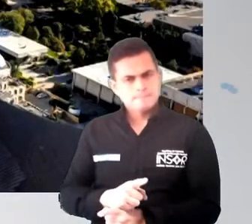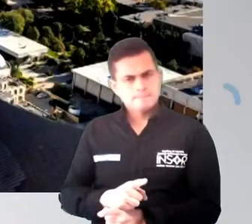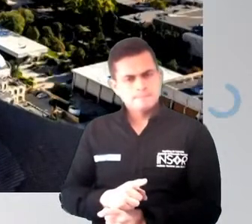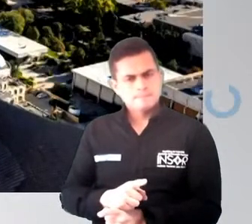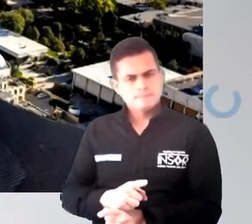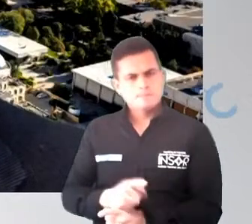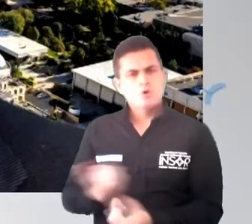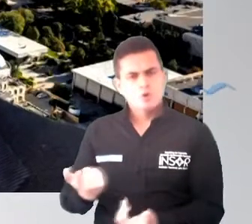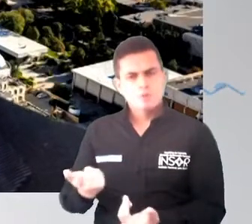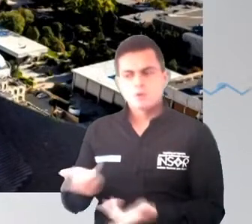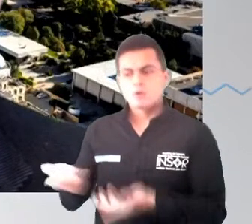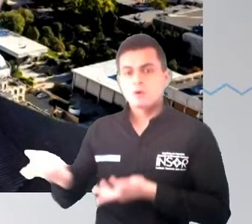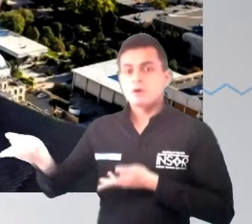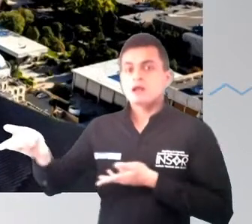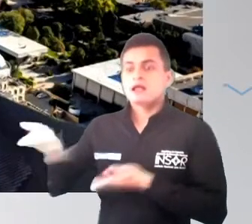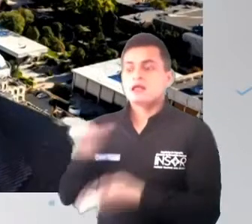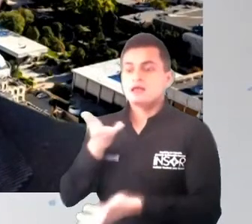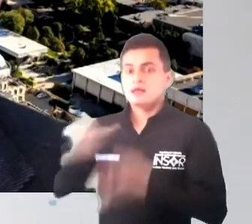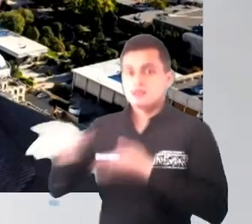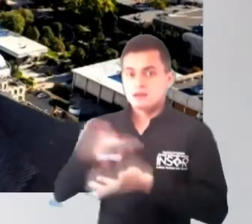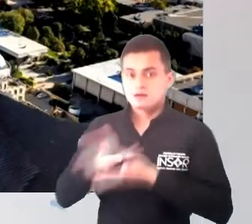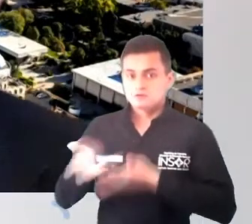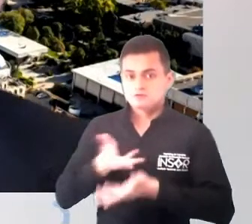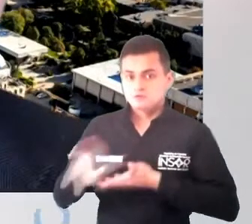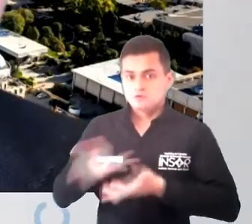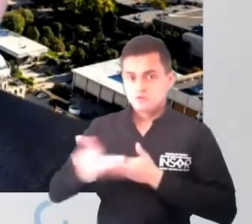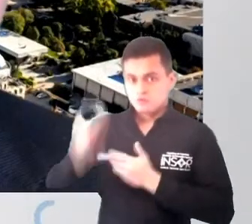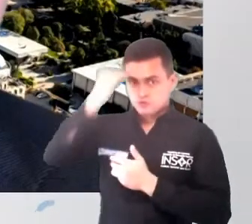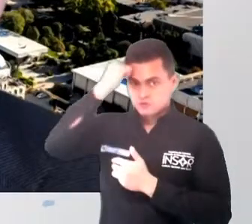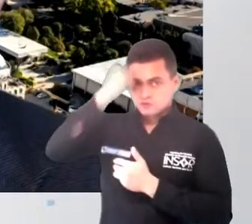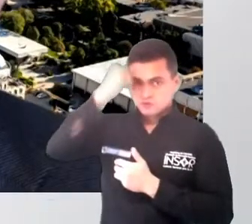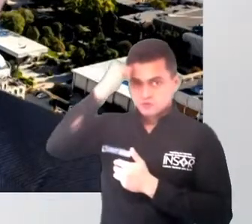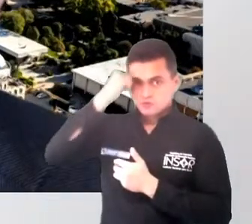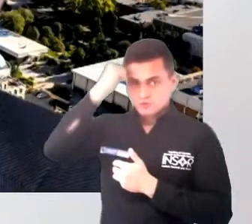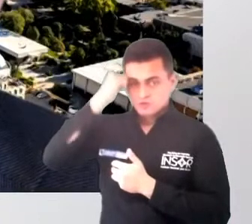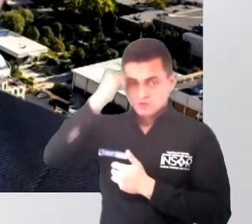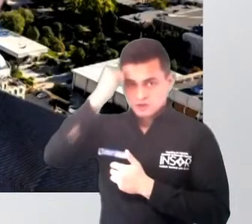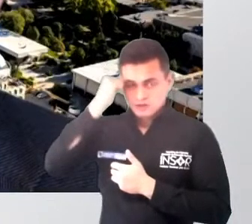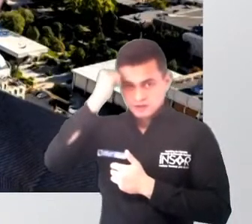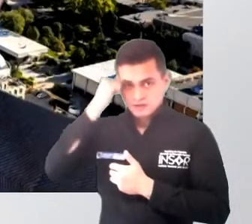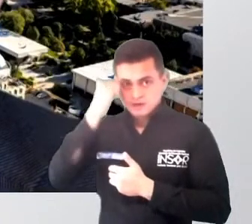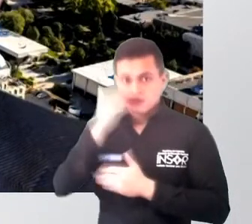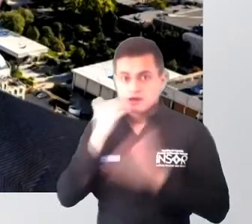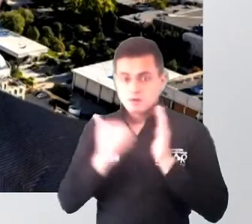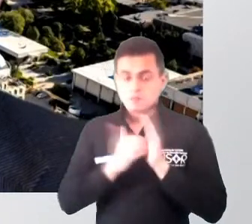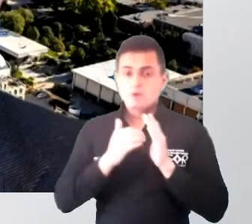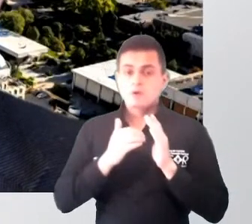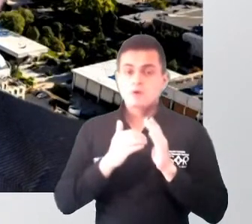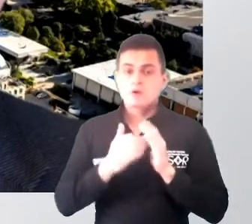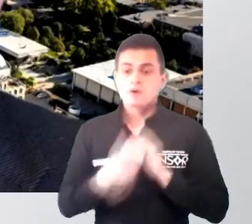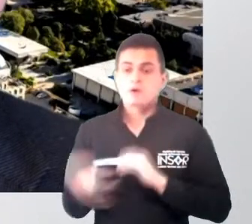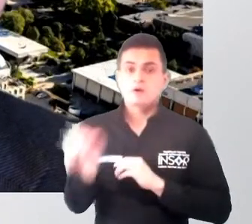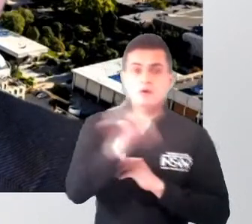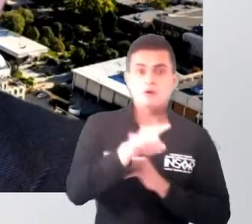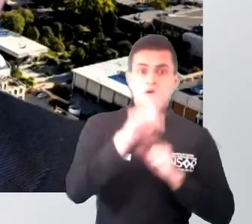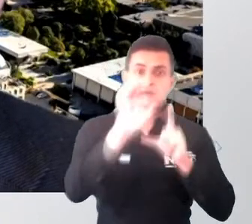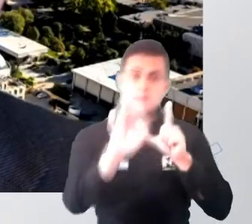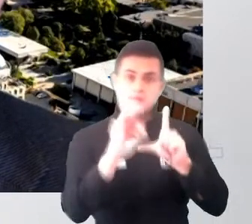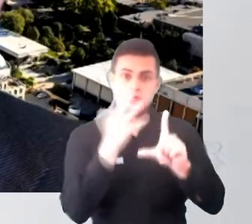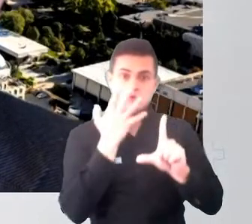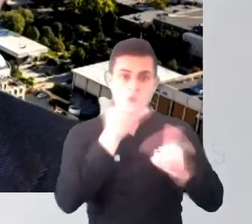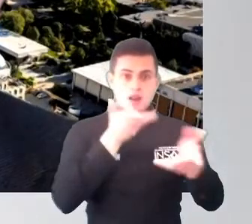las interacciones que los docentes tienen cuando el espacio en línea abre, para la